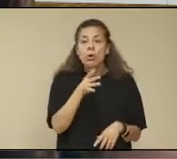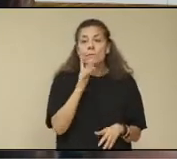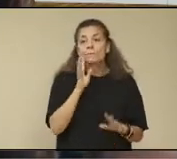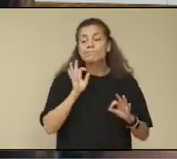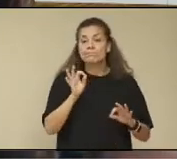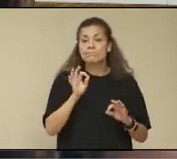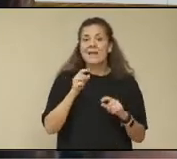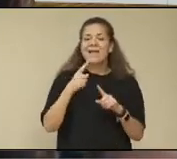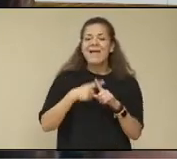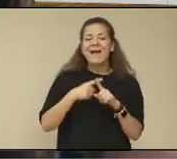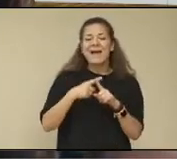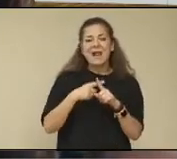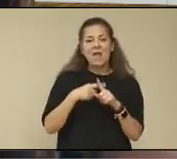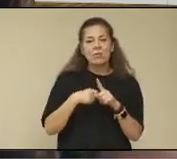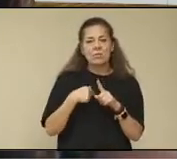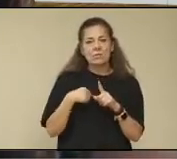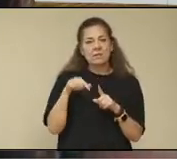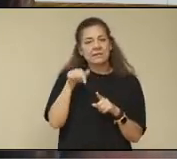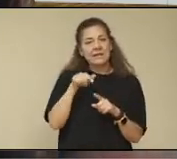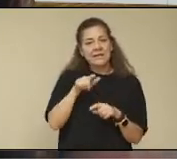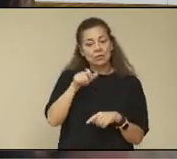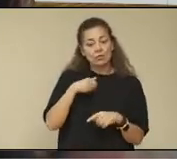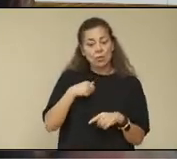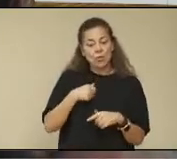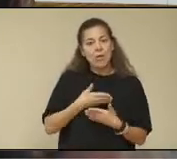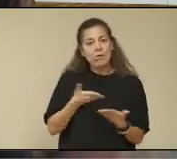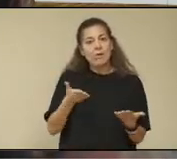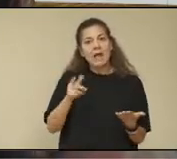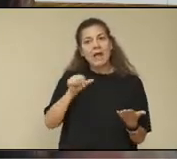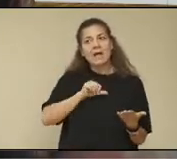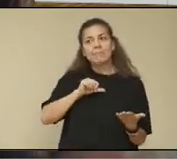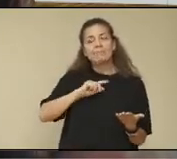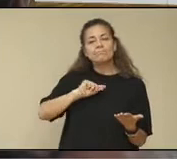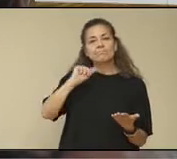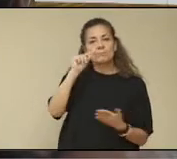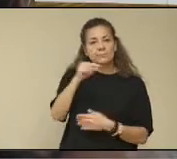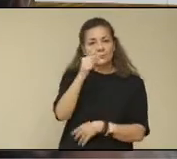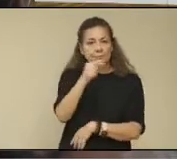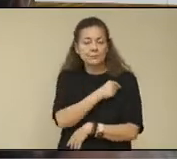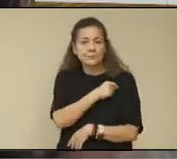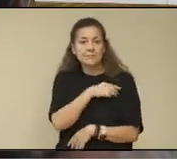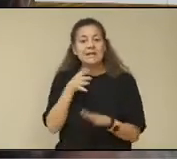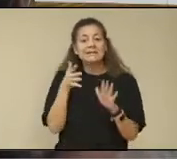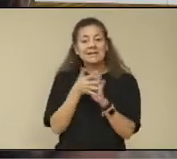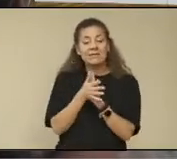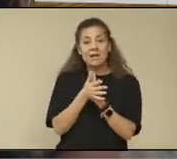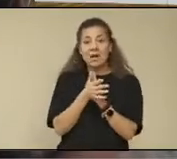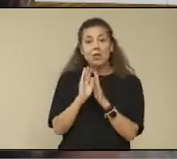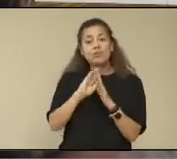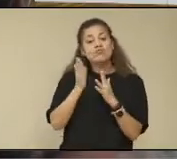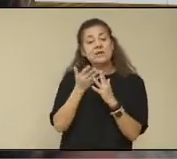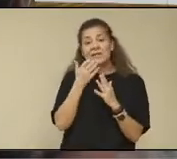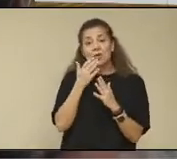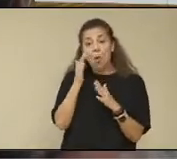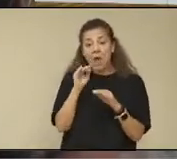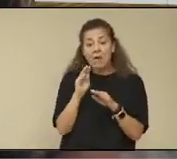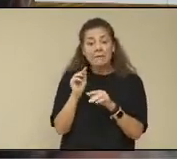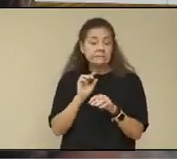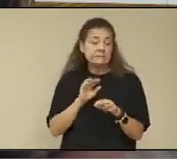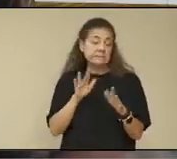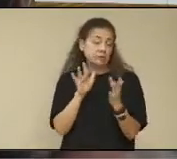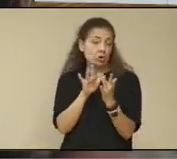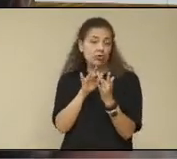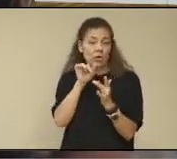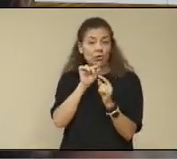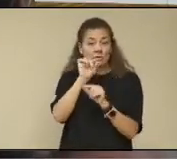del grado de exposición que tienes al parásito. Es decir, que en la cohorte con muy baja exposición, como podemos ver aquí,